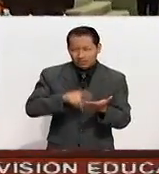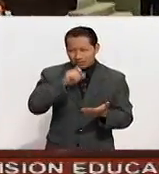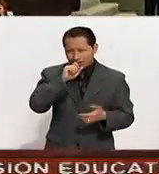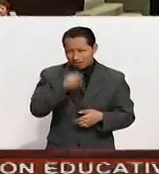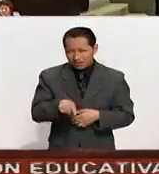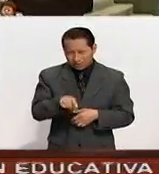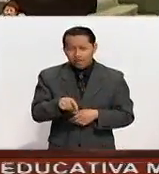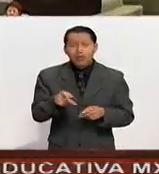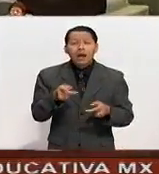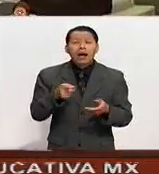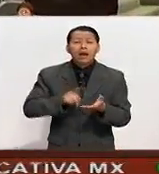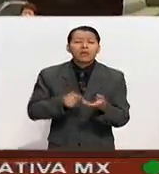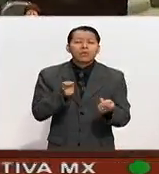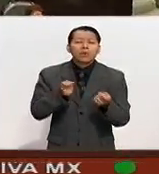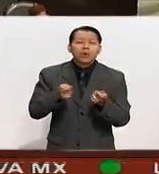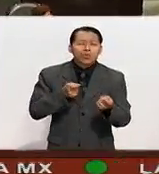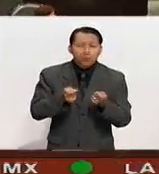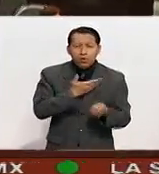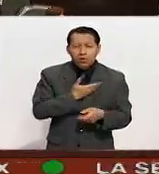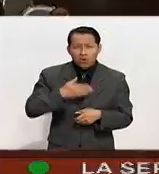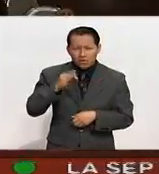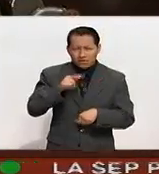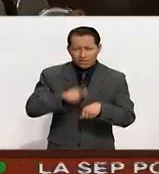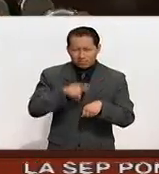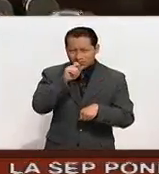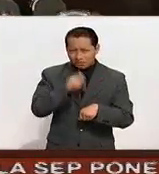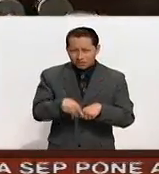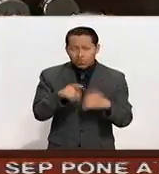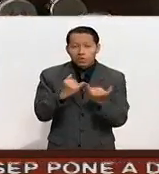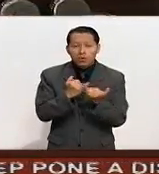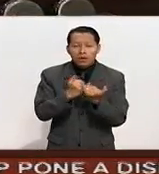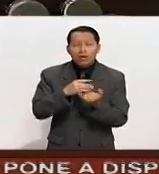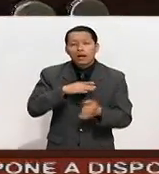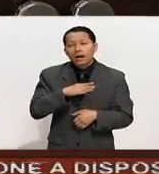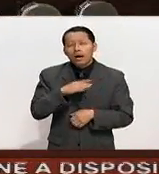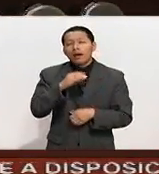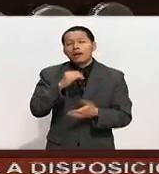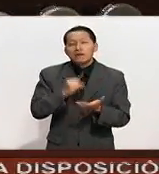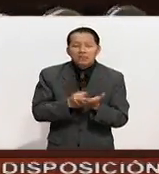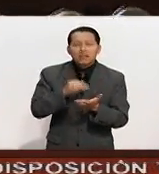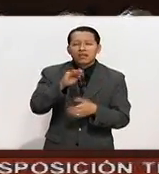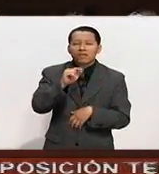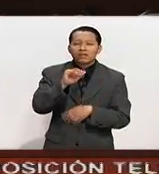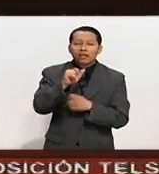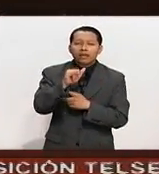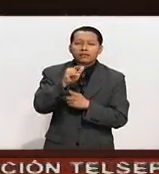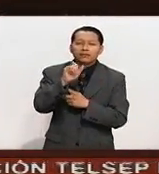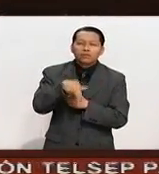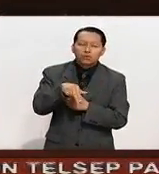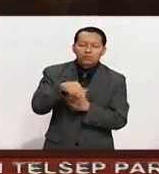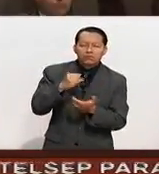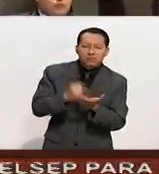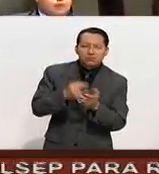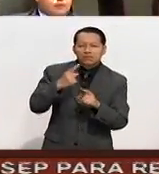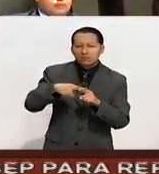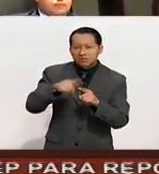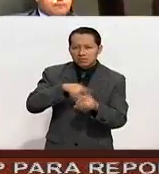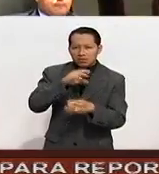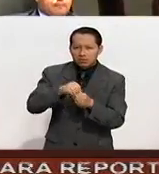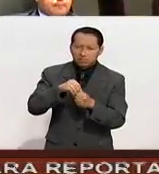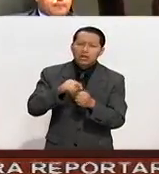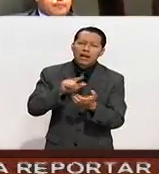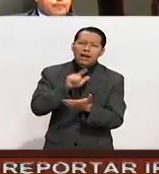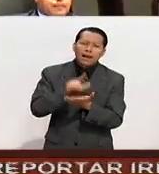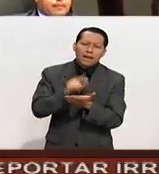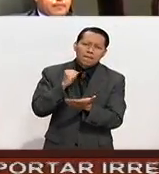en materia de control interno del Ejecutivo Federal y la Ley de Fiscalización y Rendición de Cuentas. Y para hoy continuarán los trabajos de este